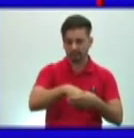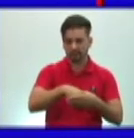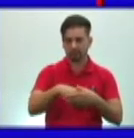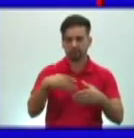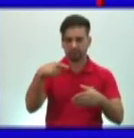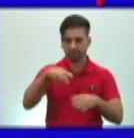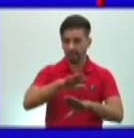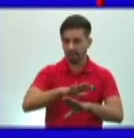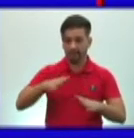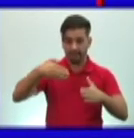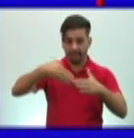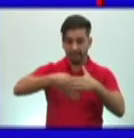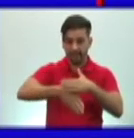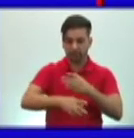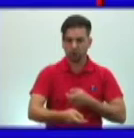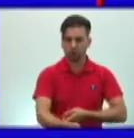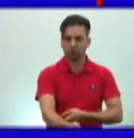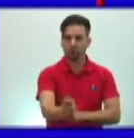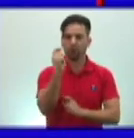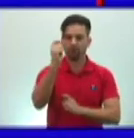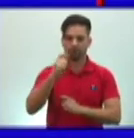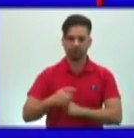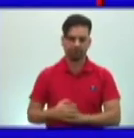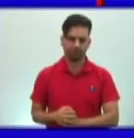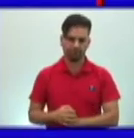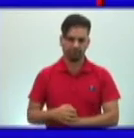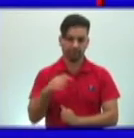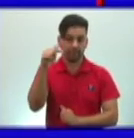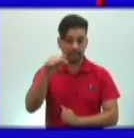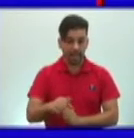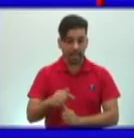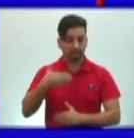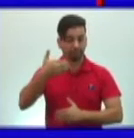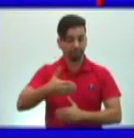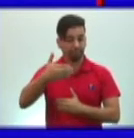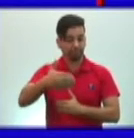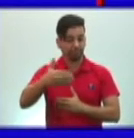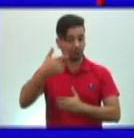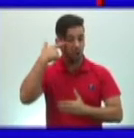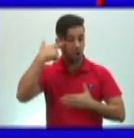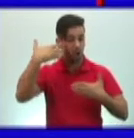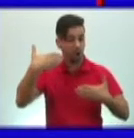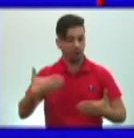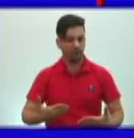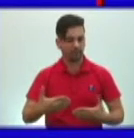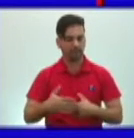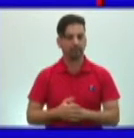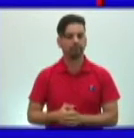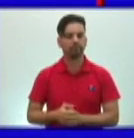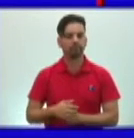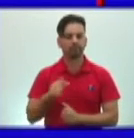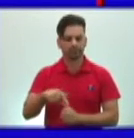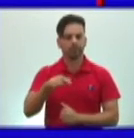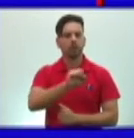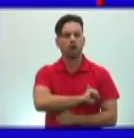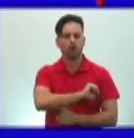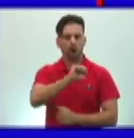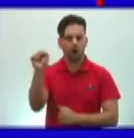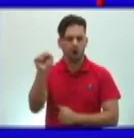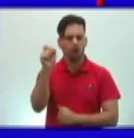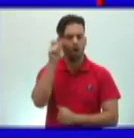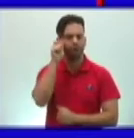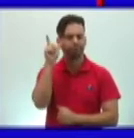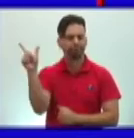triunfo. Esa es la lógica. Esas son las circunstancias que modificó Fidel. Logró salir, logró